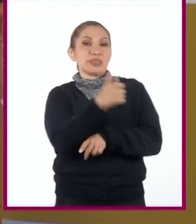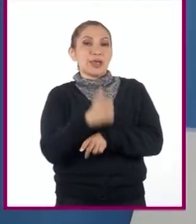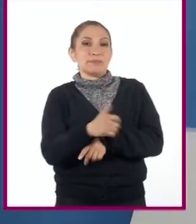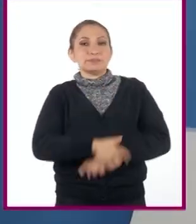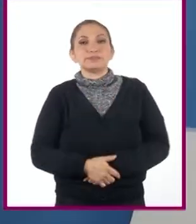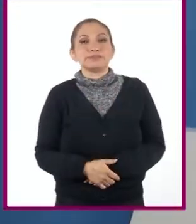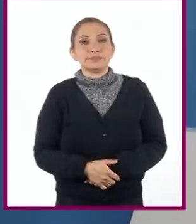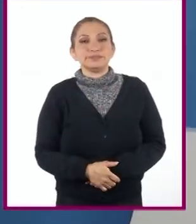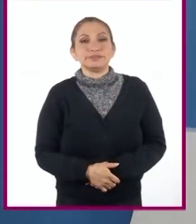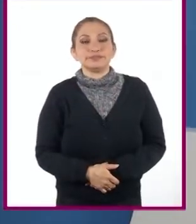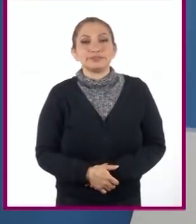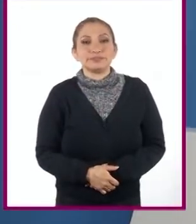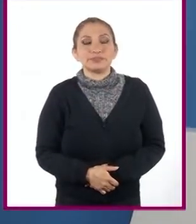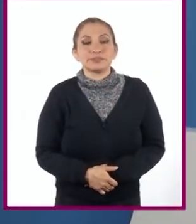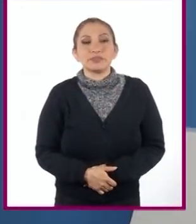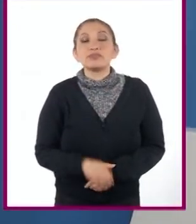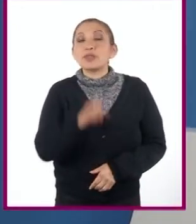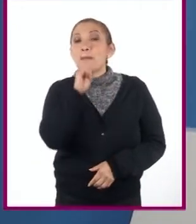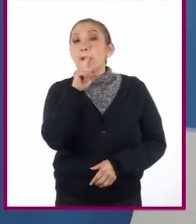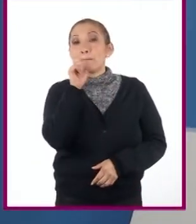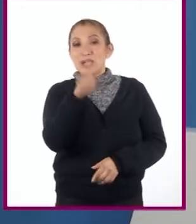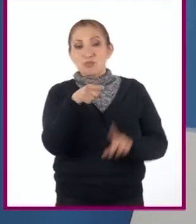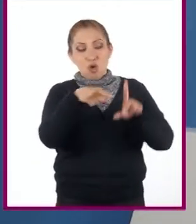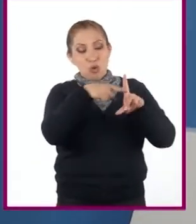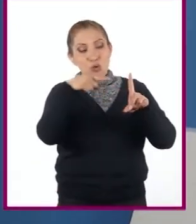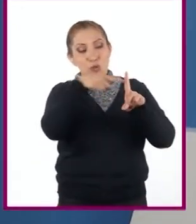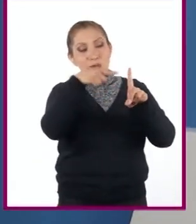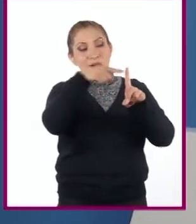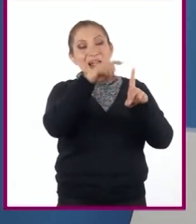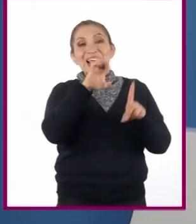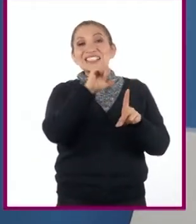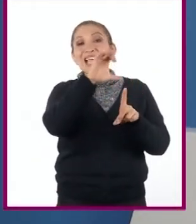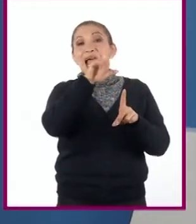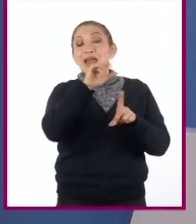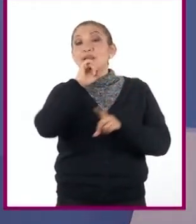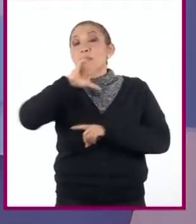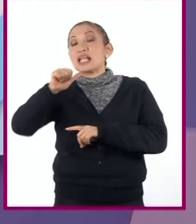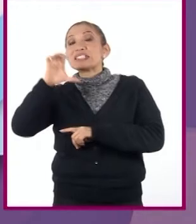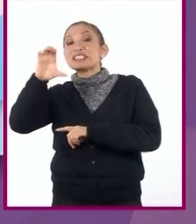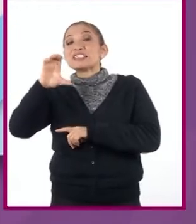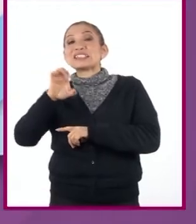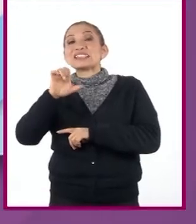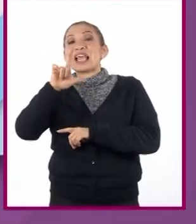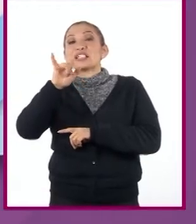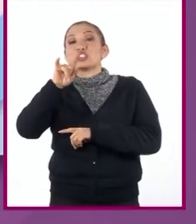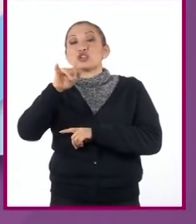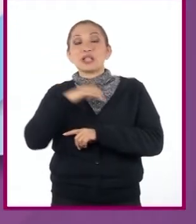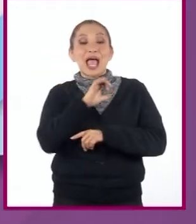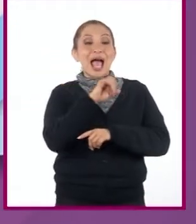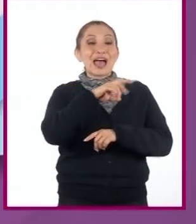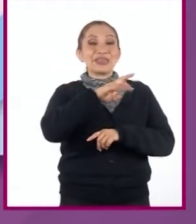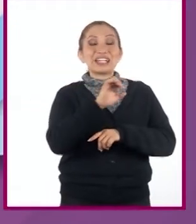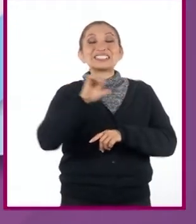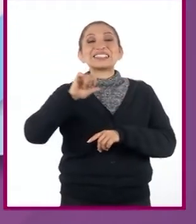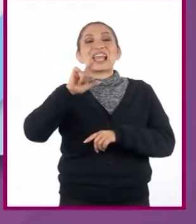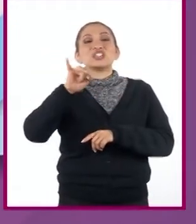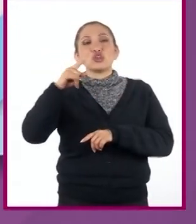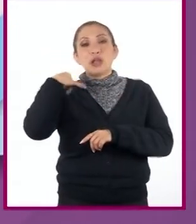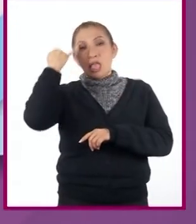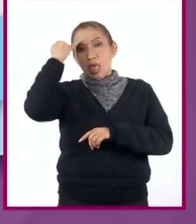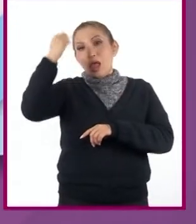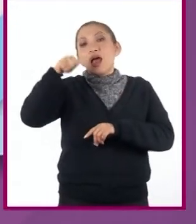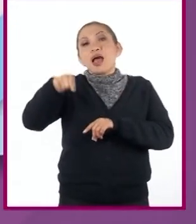respectivamente. Además de esta escala, también contamos con la escala Celsius, propuesta por Anders Celsius, la